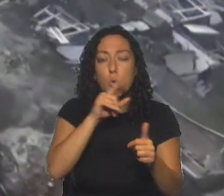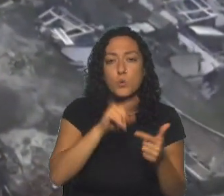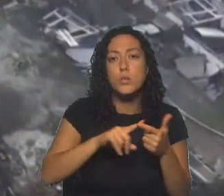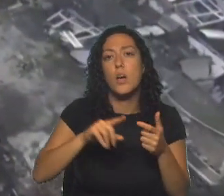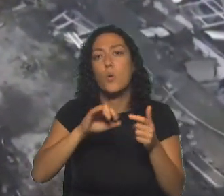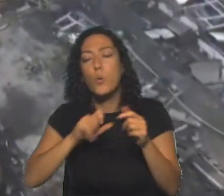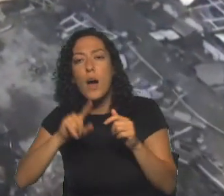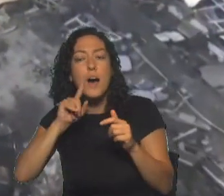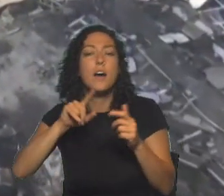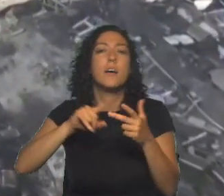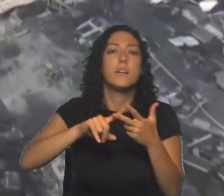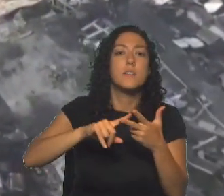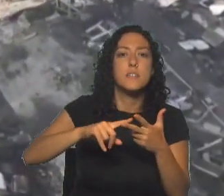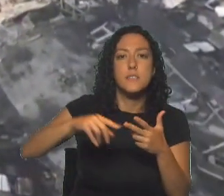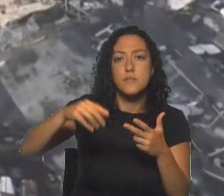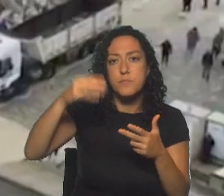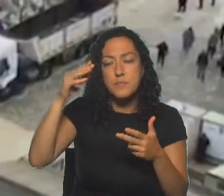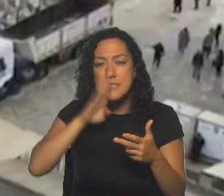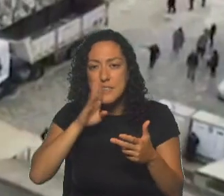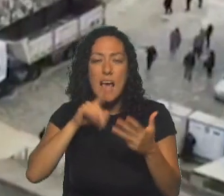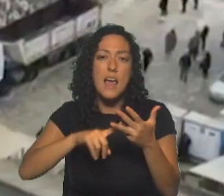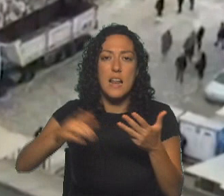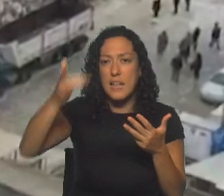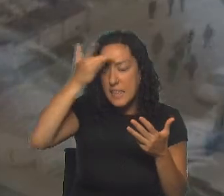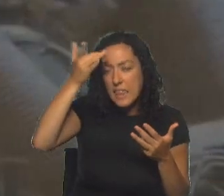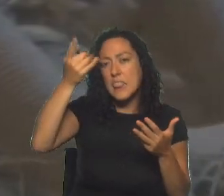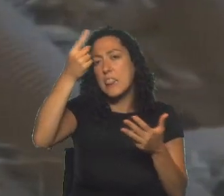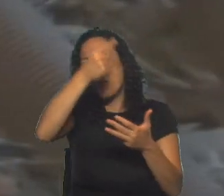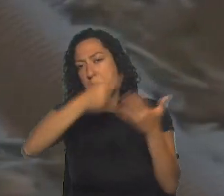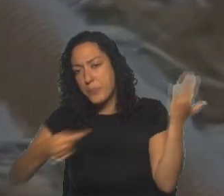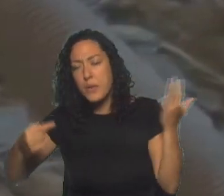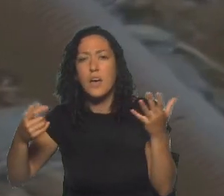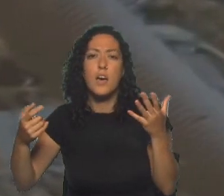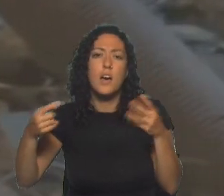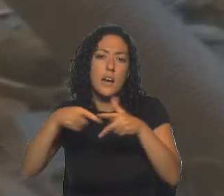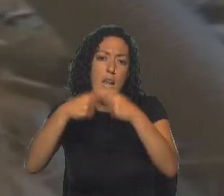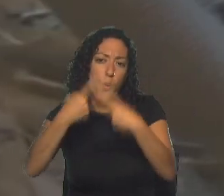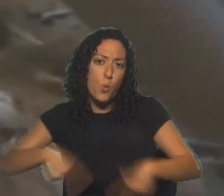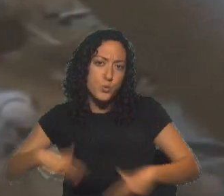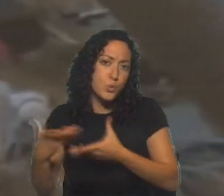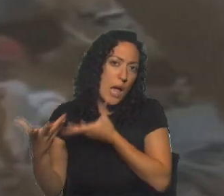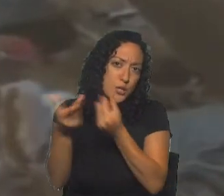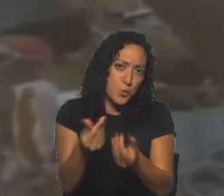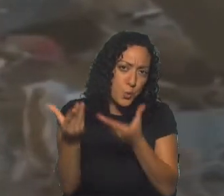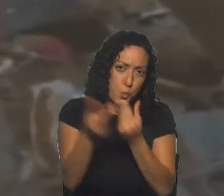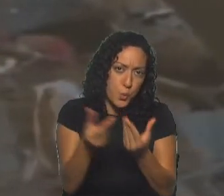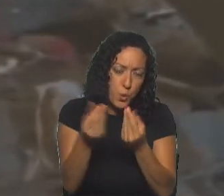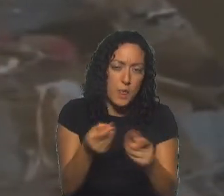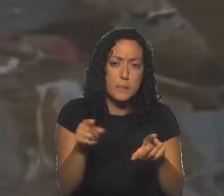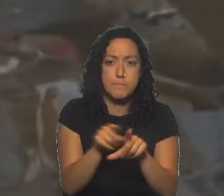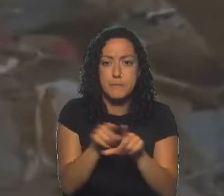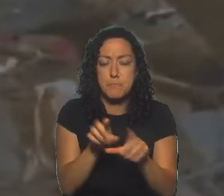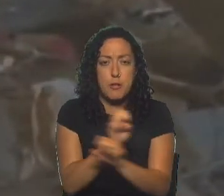Irán, Israel, India, entre otros, también ofrecieron sus recursos para hacer frente a las secuelas de